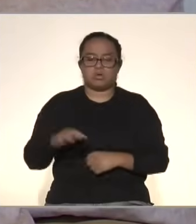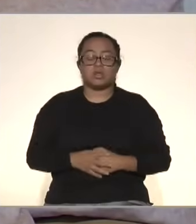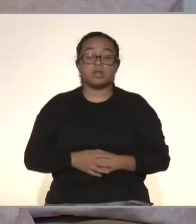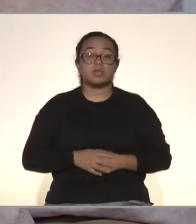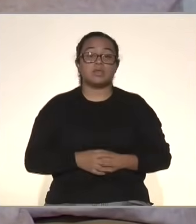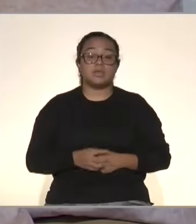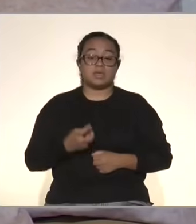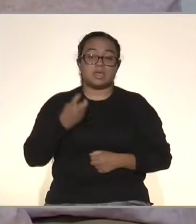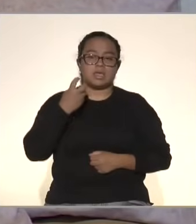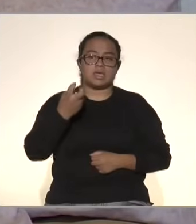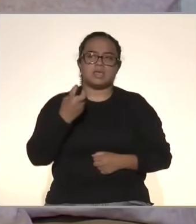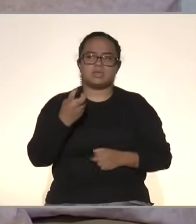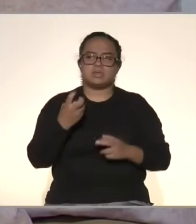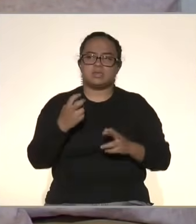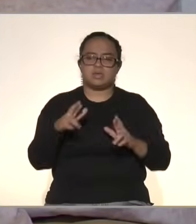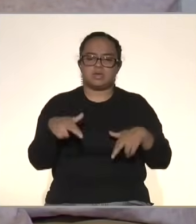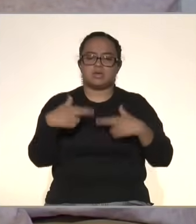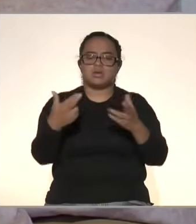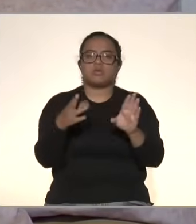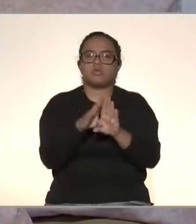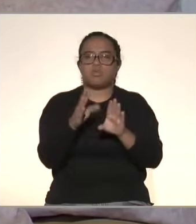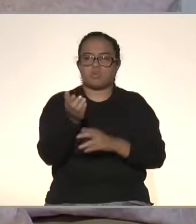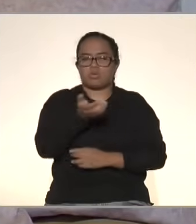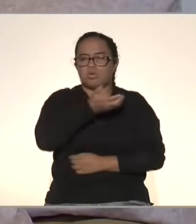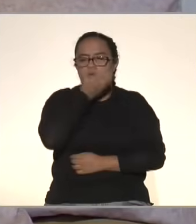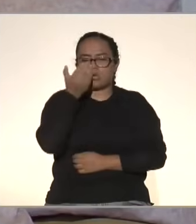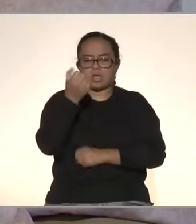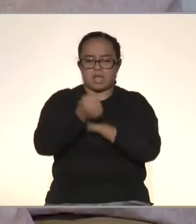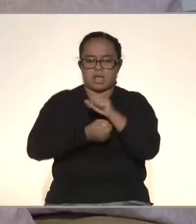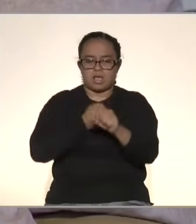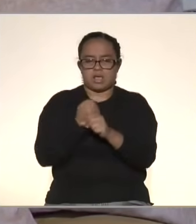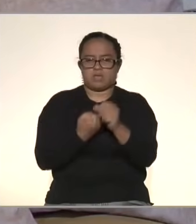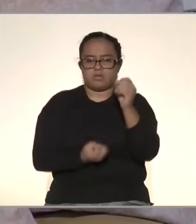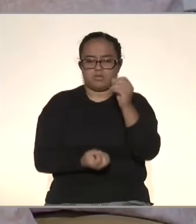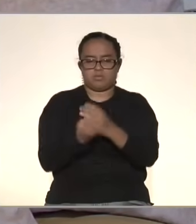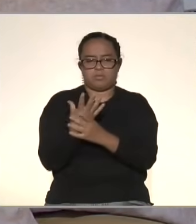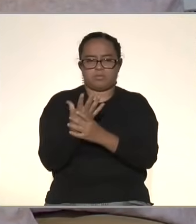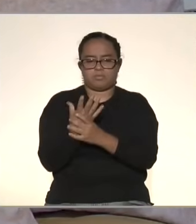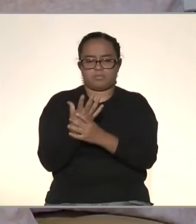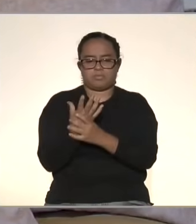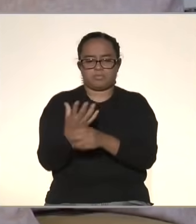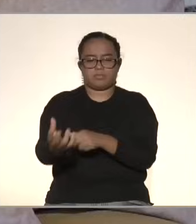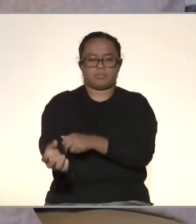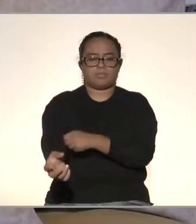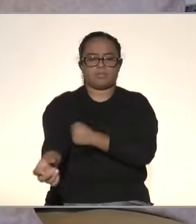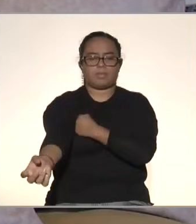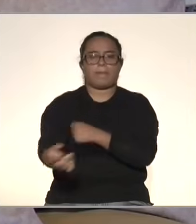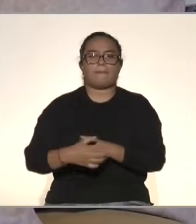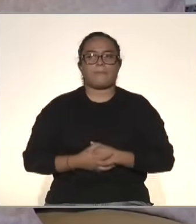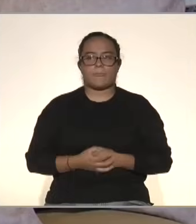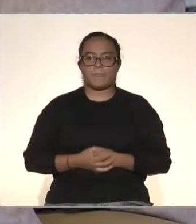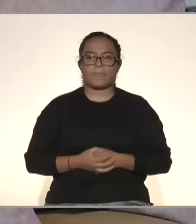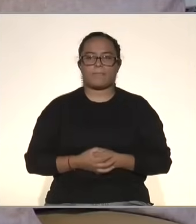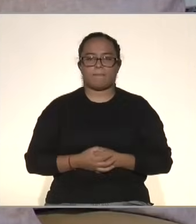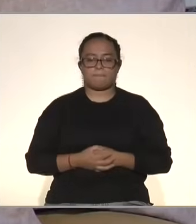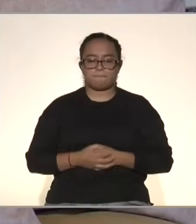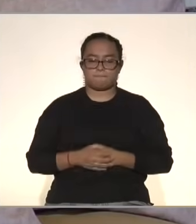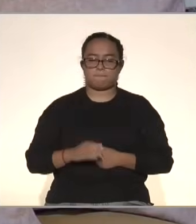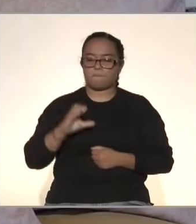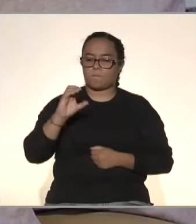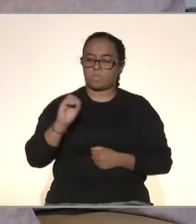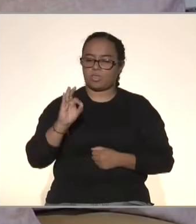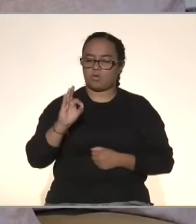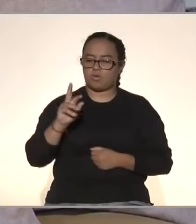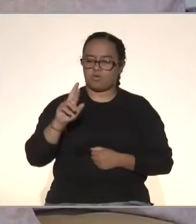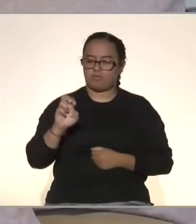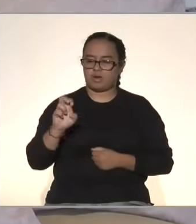Sistémica le regala un ritual de Año Nuevo, el cofre de los